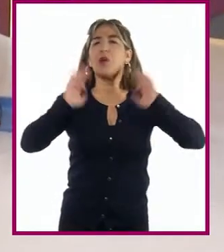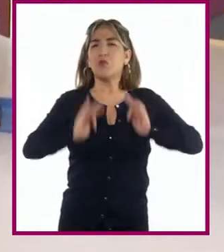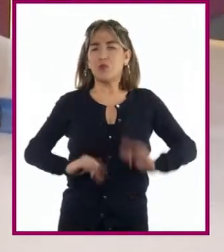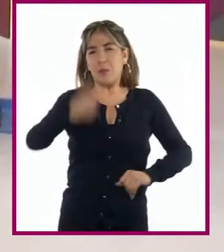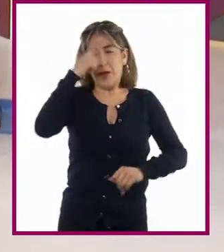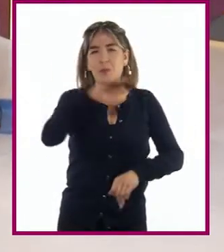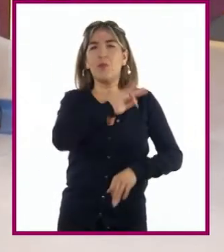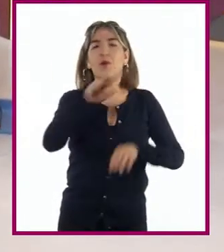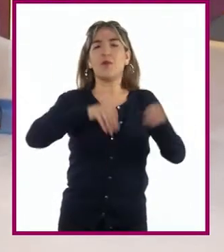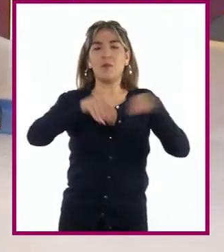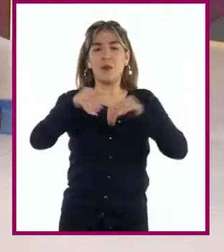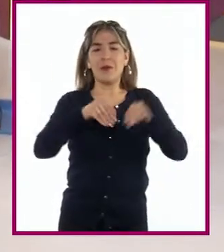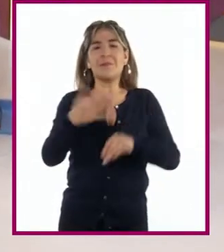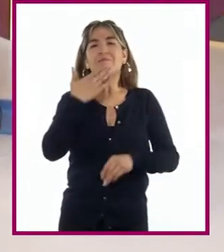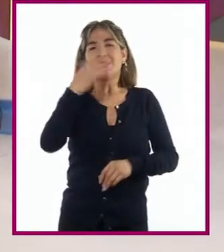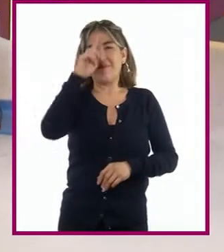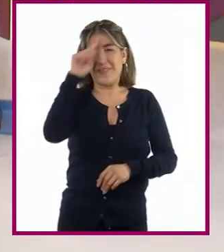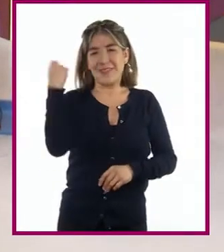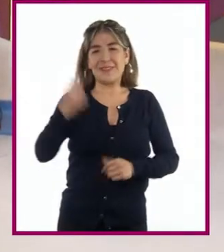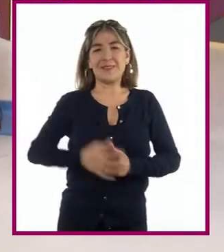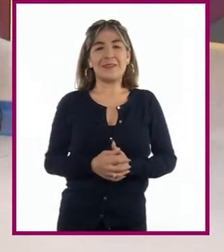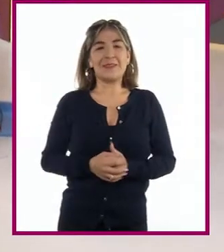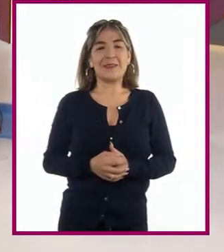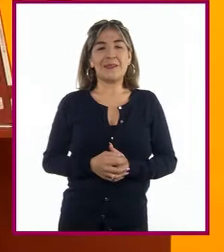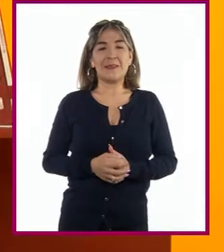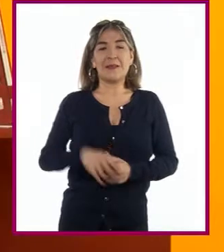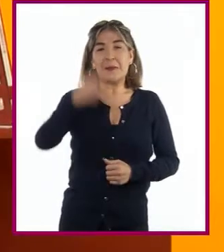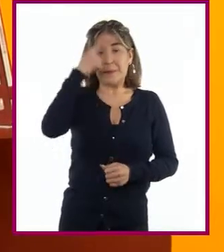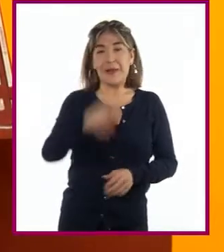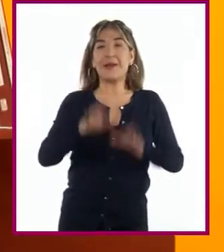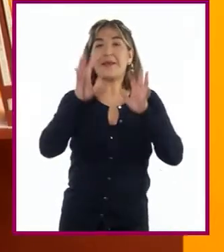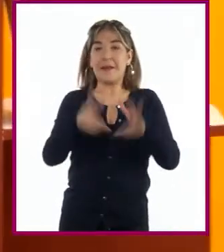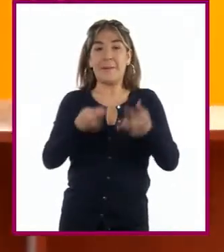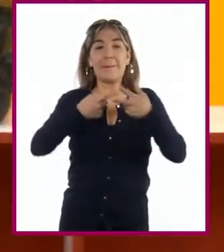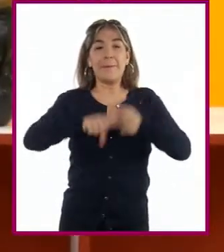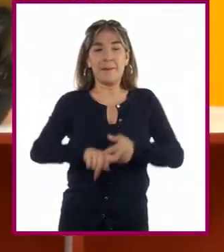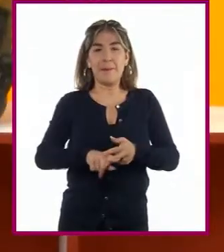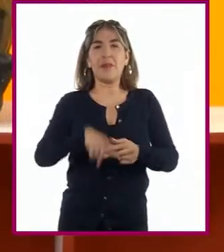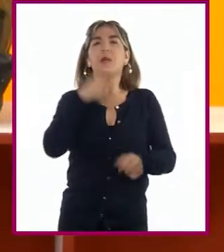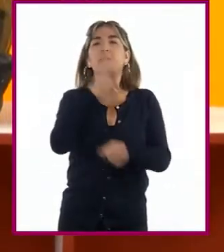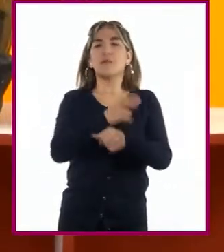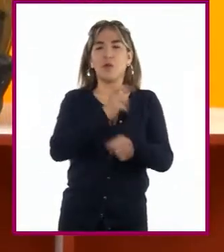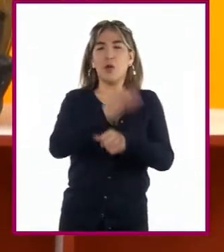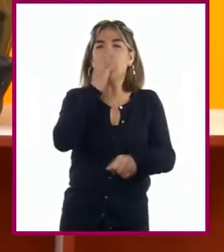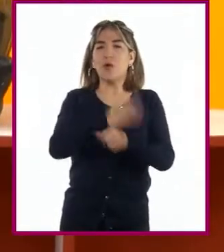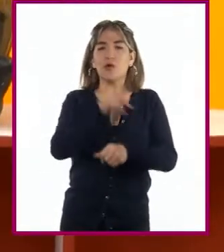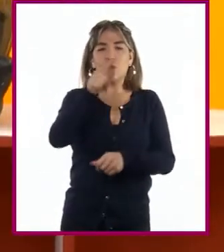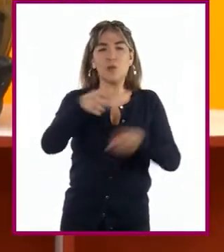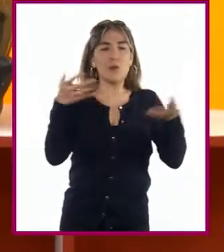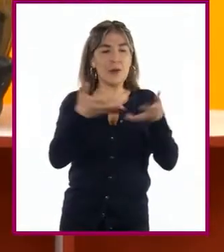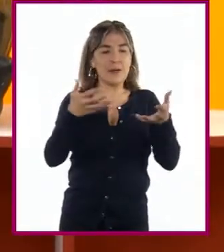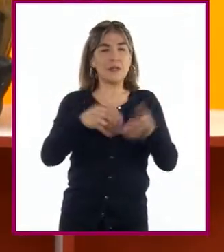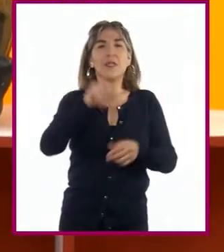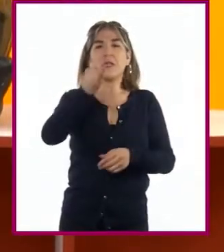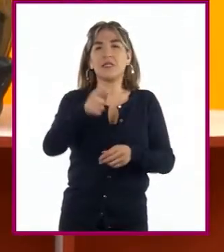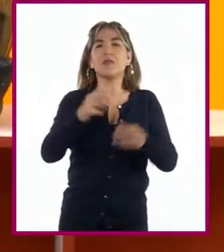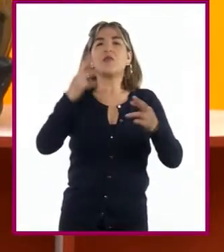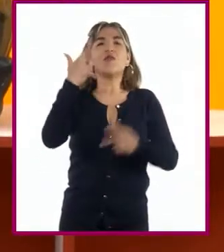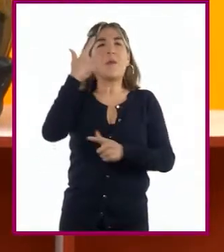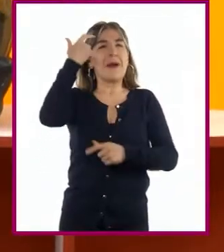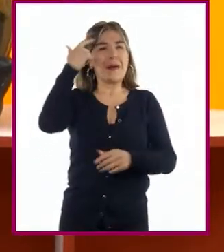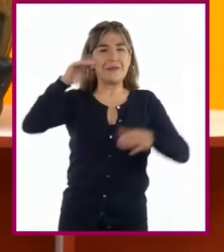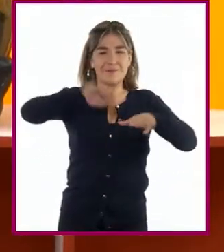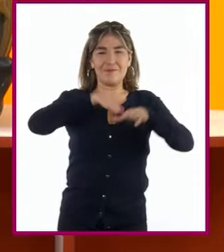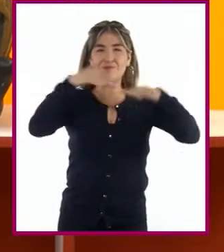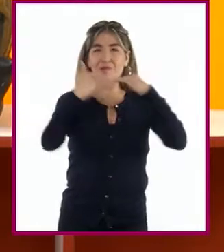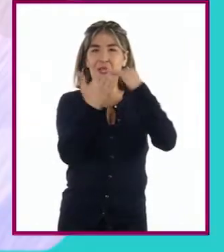moverte fácilmente. Para iniciar, los invitamos a armar el siguiente rompecabezas con la